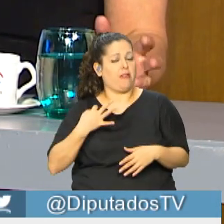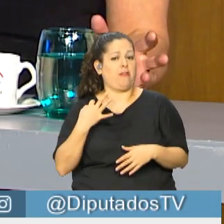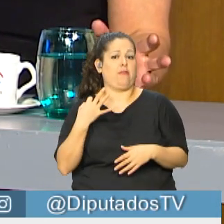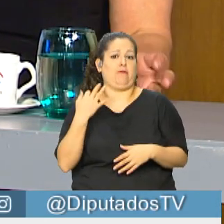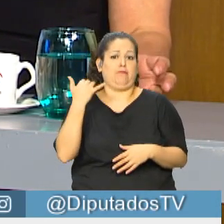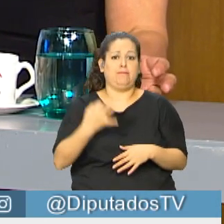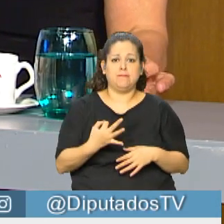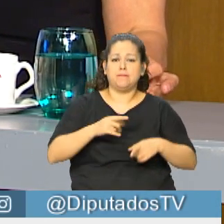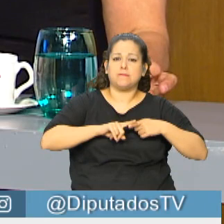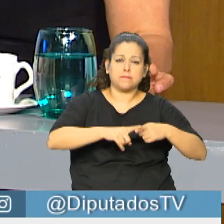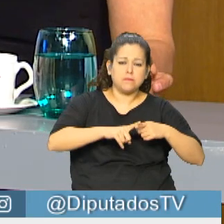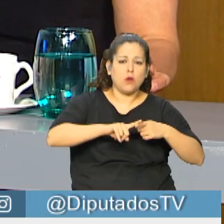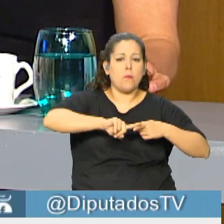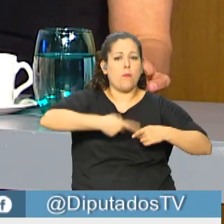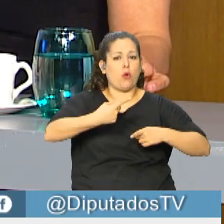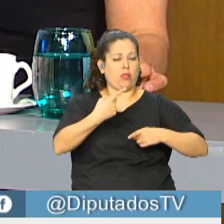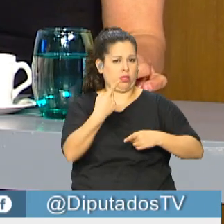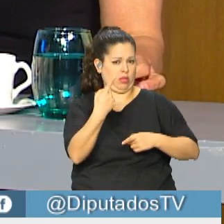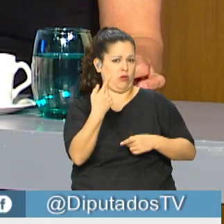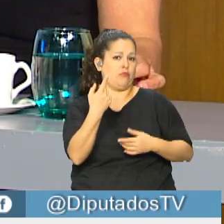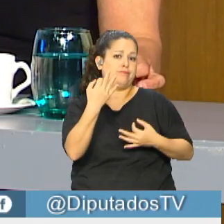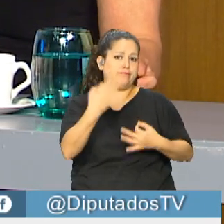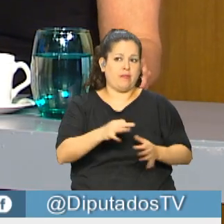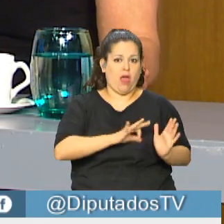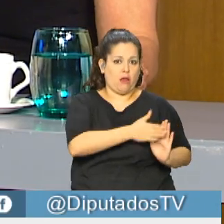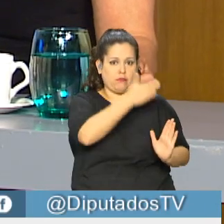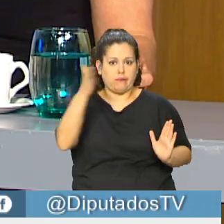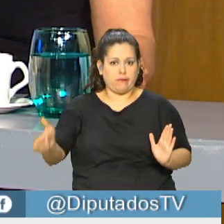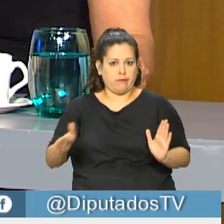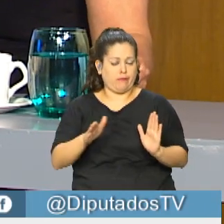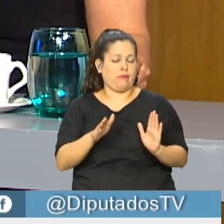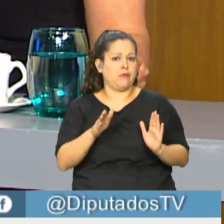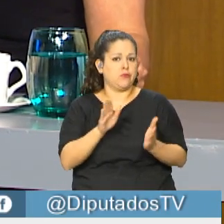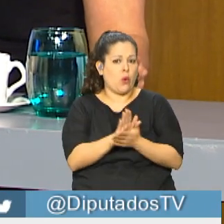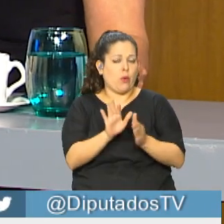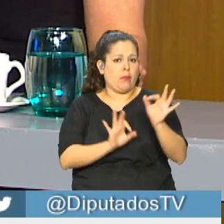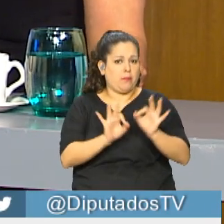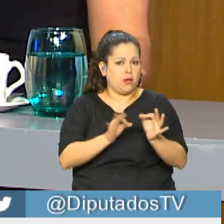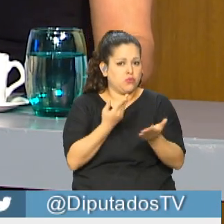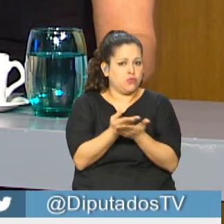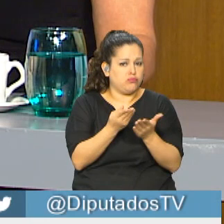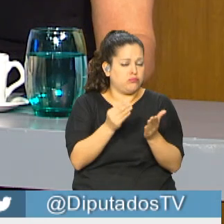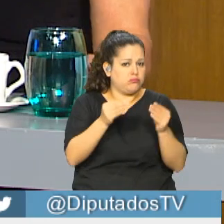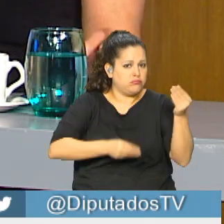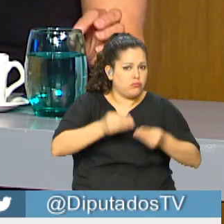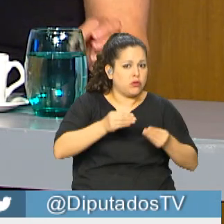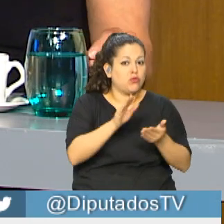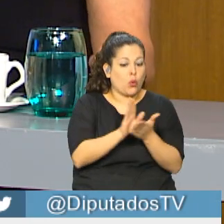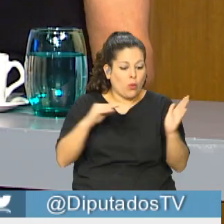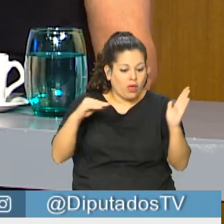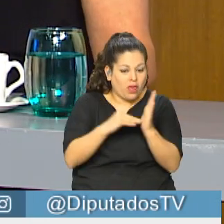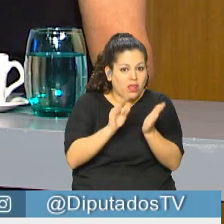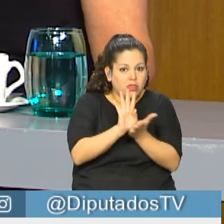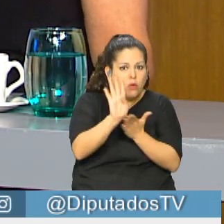un debate político que va casi de punta a punta de este año, el debate del presupuesto, las cuestiones que tienen que ver con la deuda, están atados